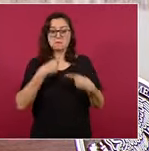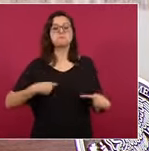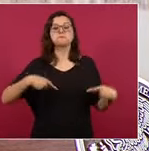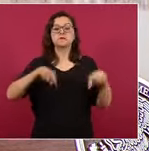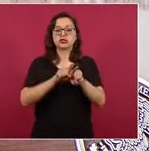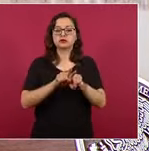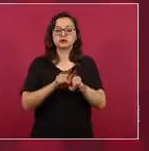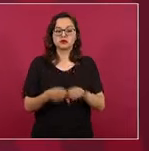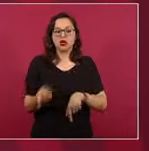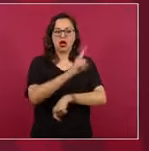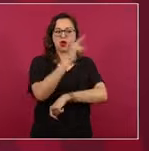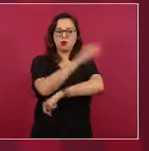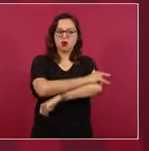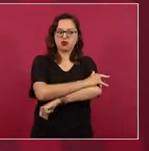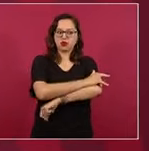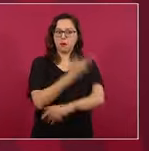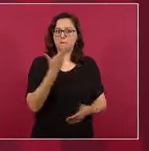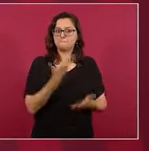Ángeles.